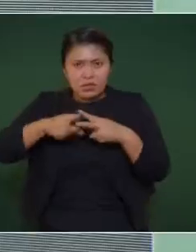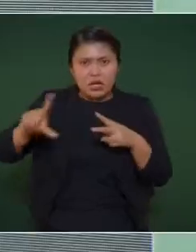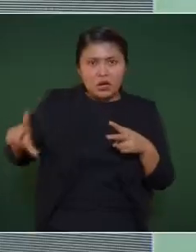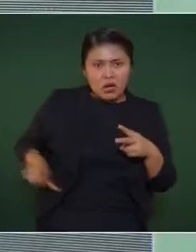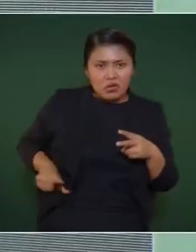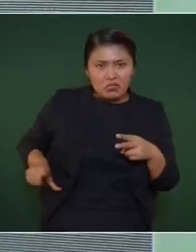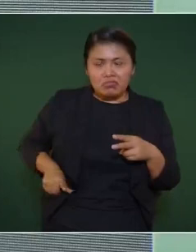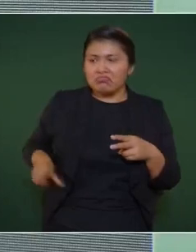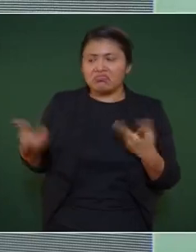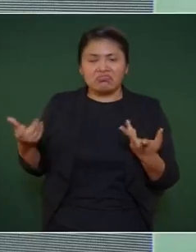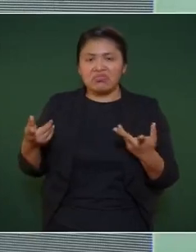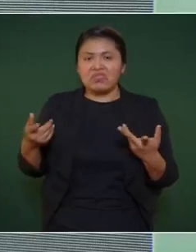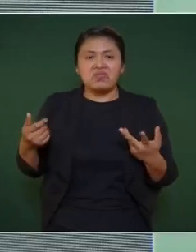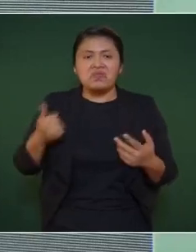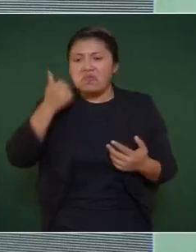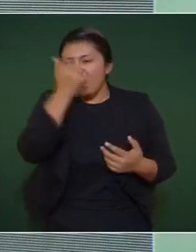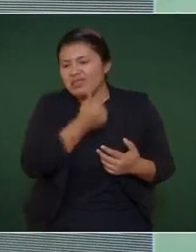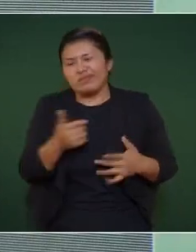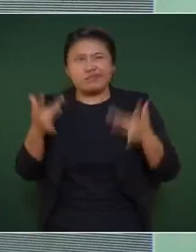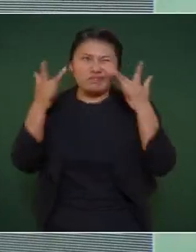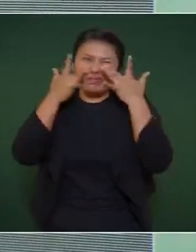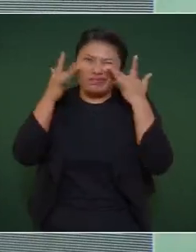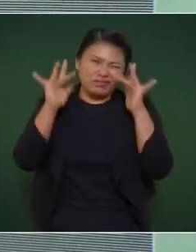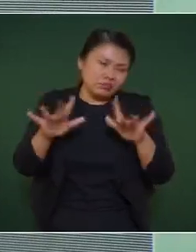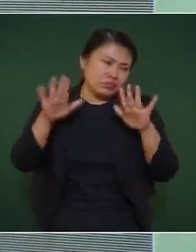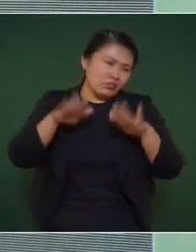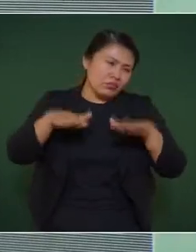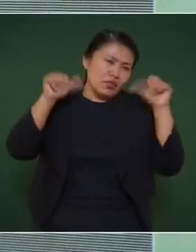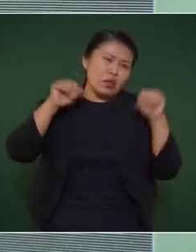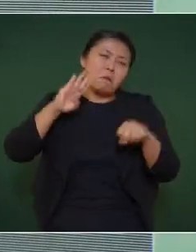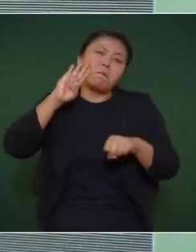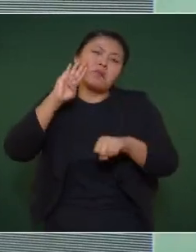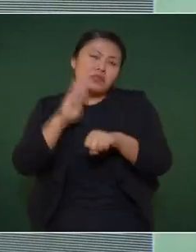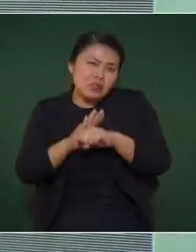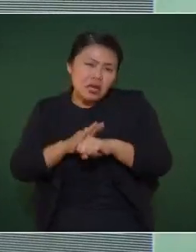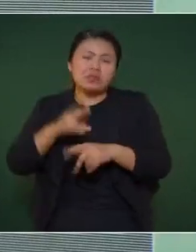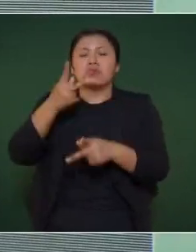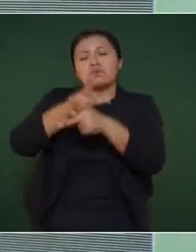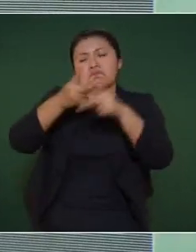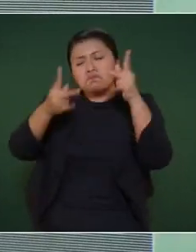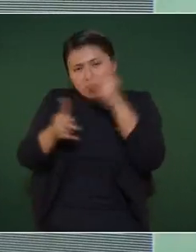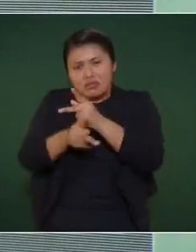abandonaban la escuela, los colegios de bachilleres, las prepas,